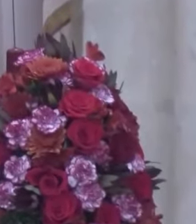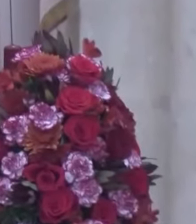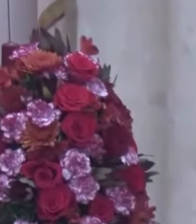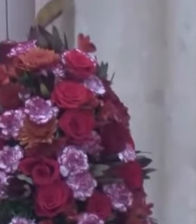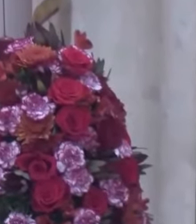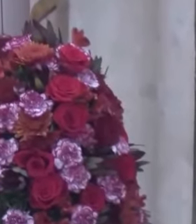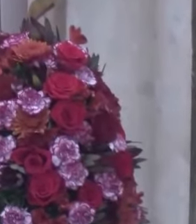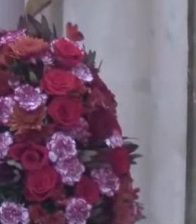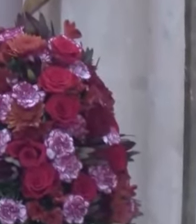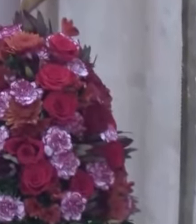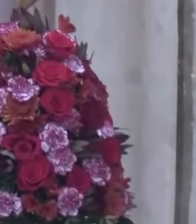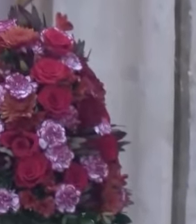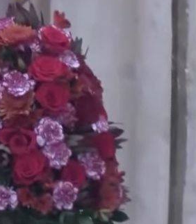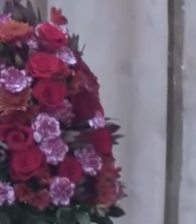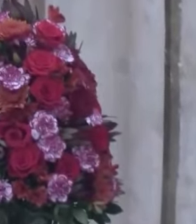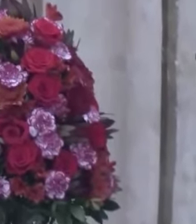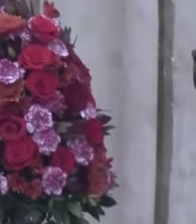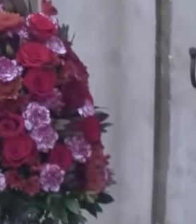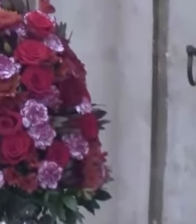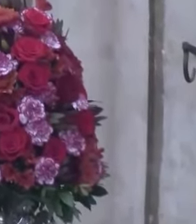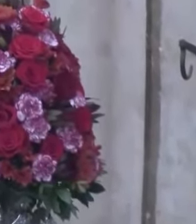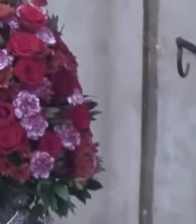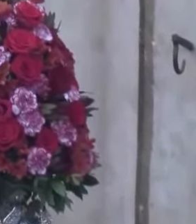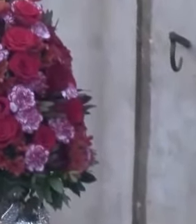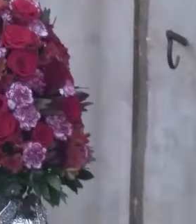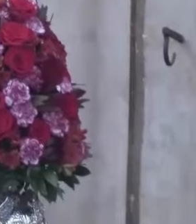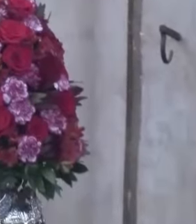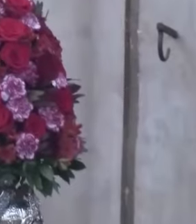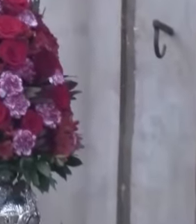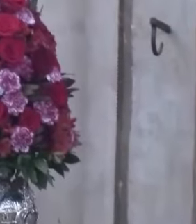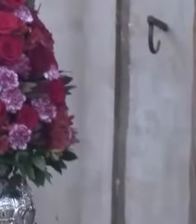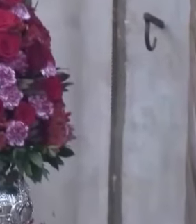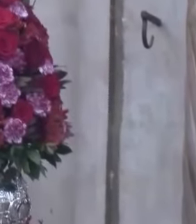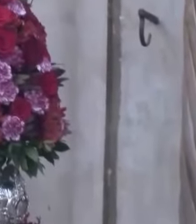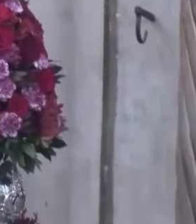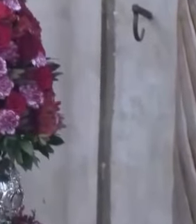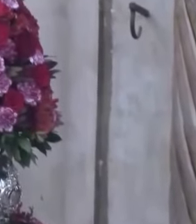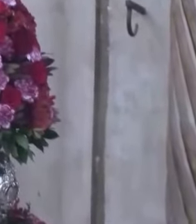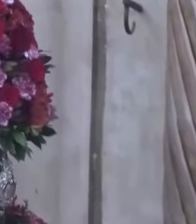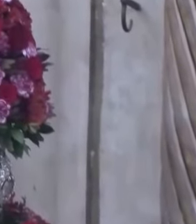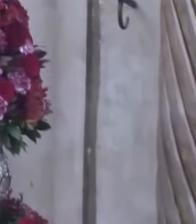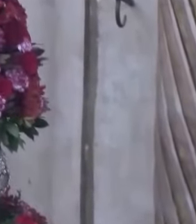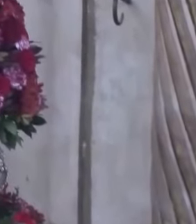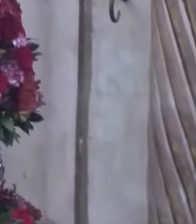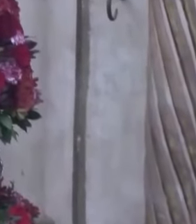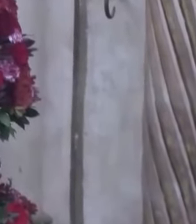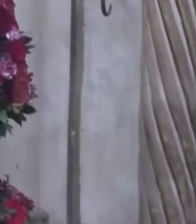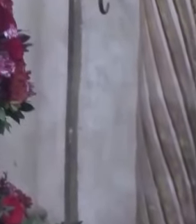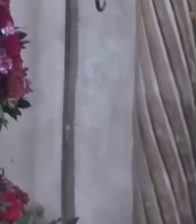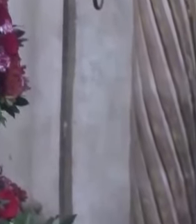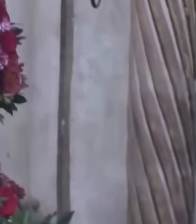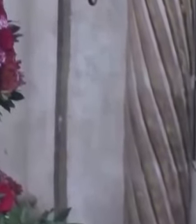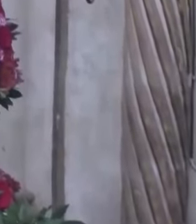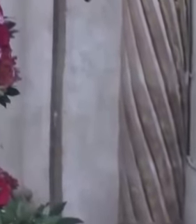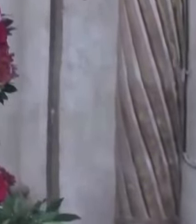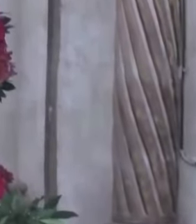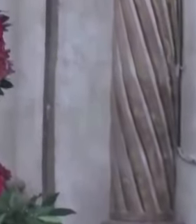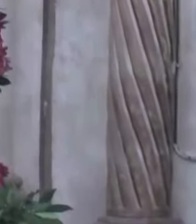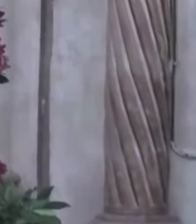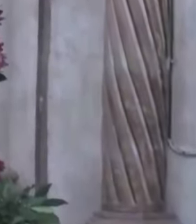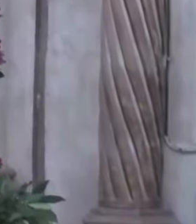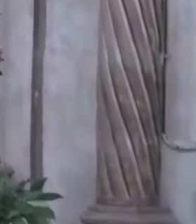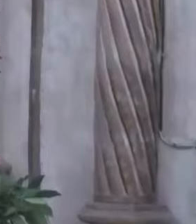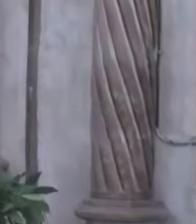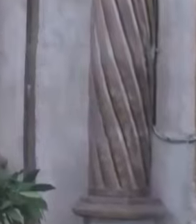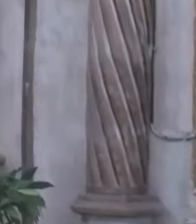el director de caritas ha leído laund la lectura Así que se juntan como veis muchas